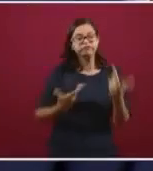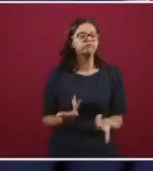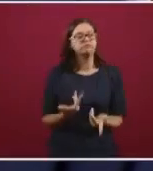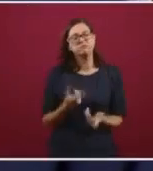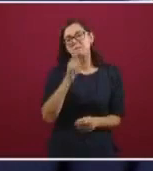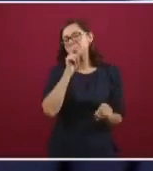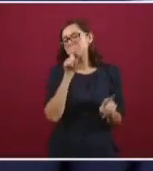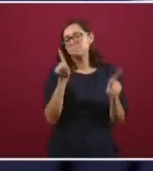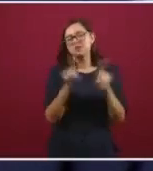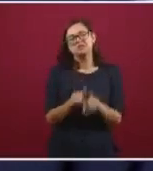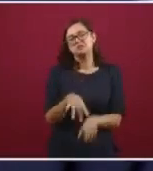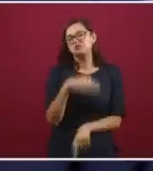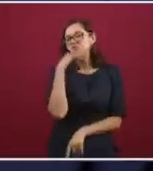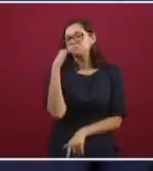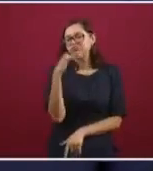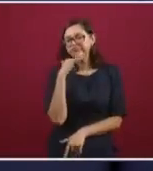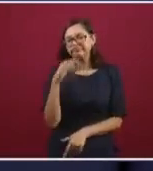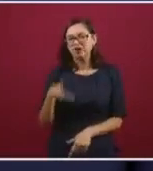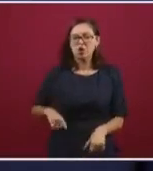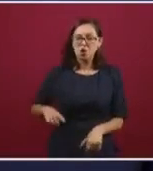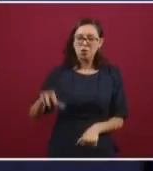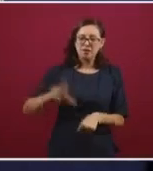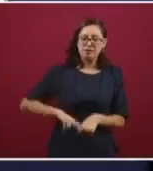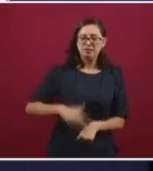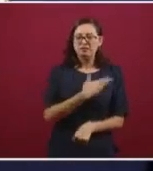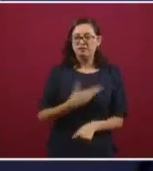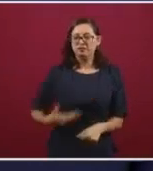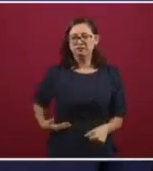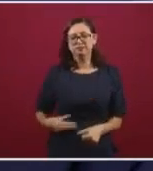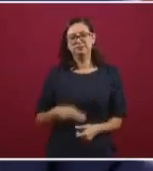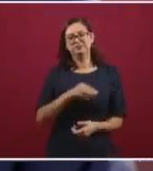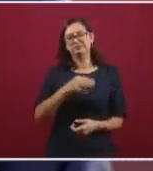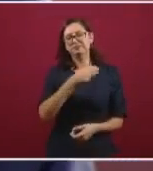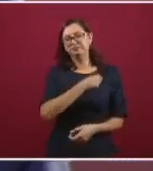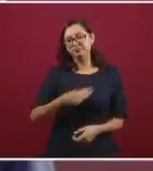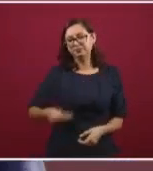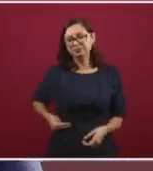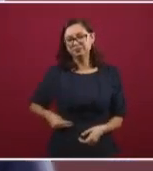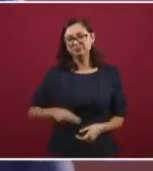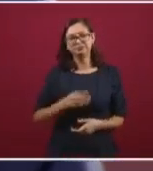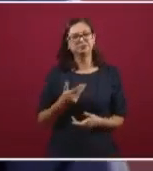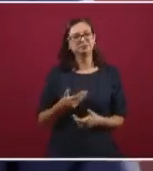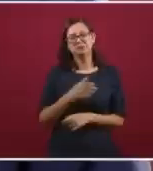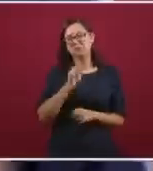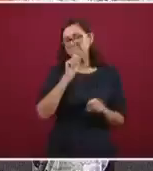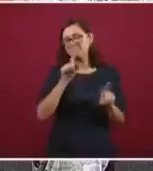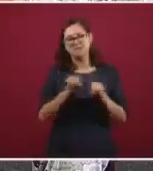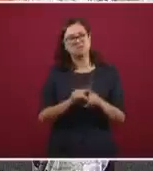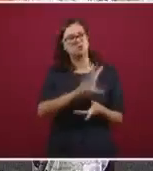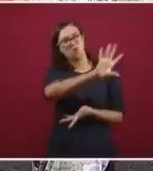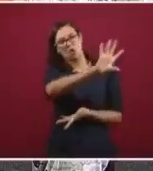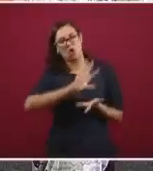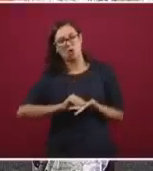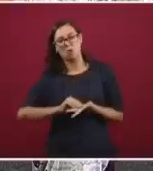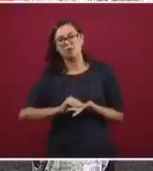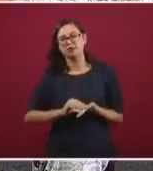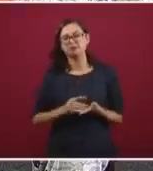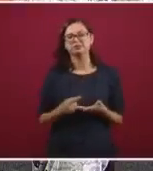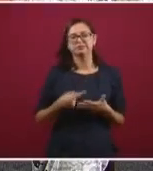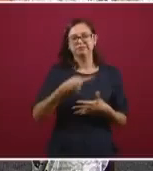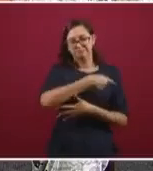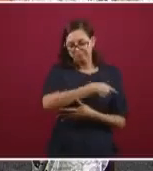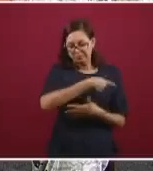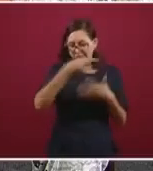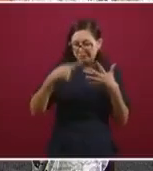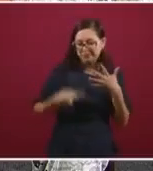gobernadores, los presidentes municipales siguen el mal ejemplo. Entonces, todo eso,